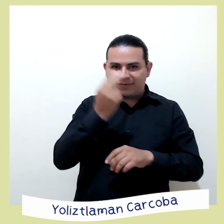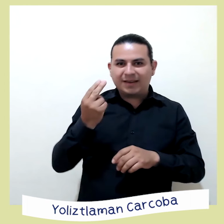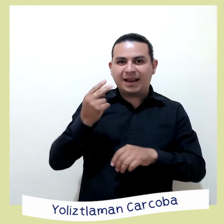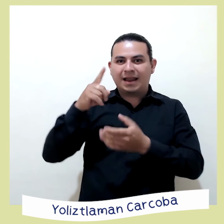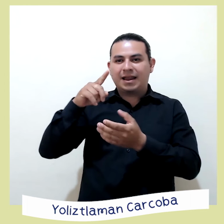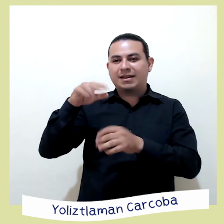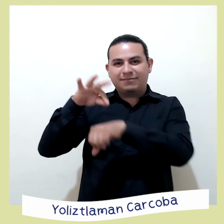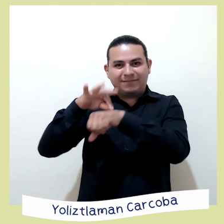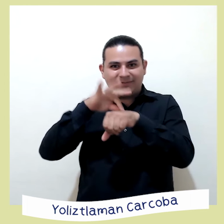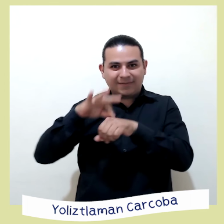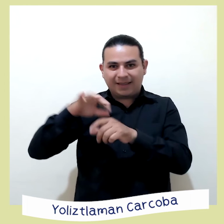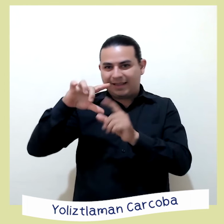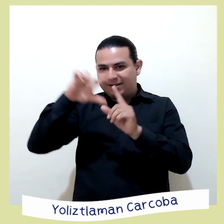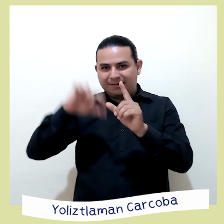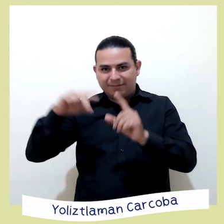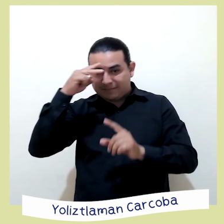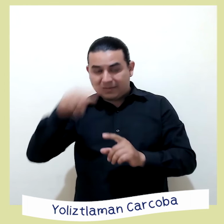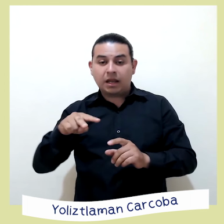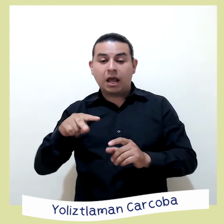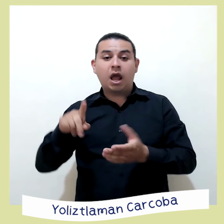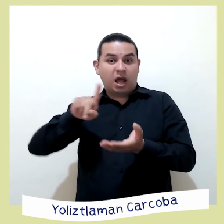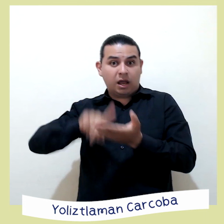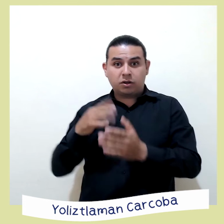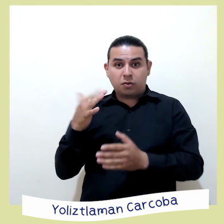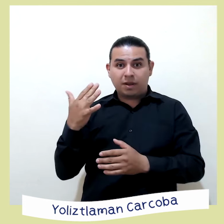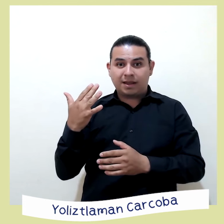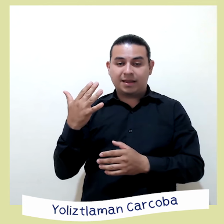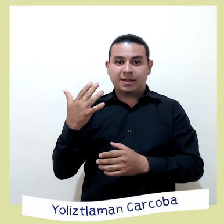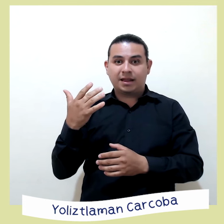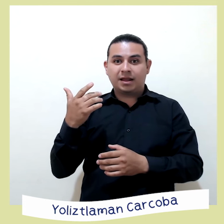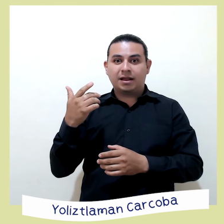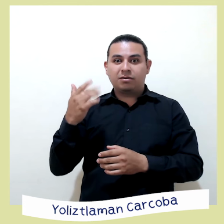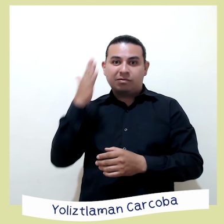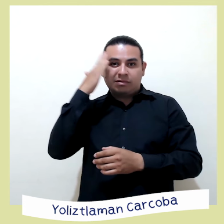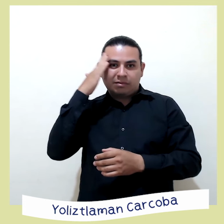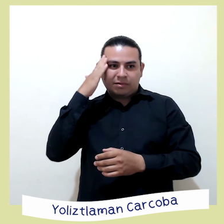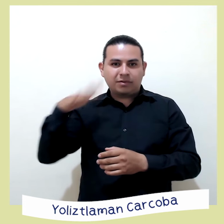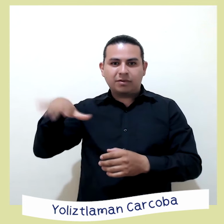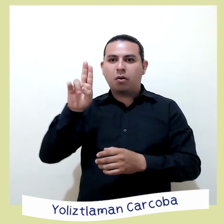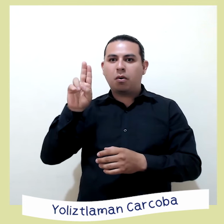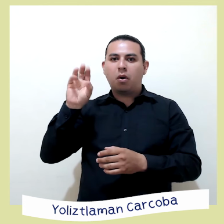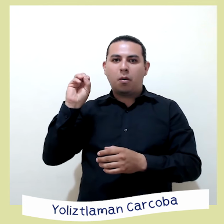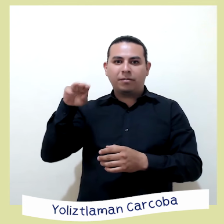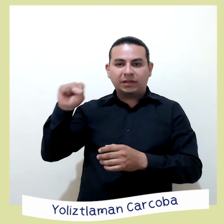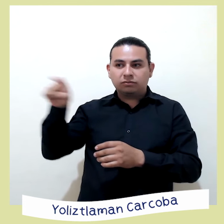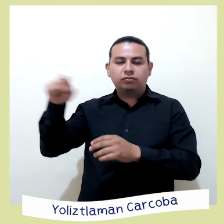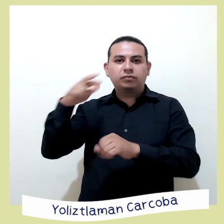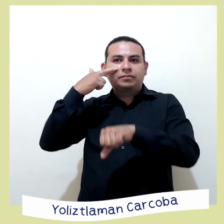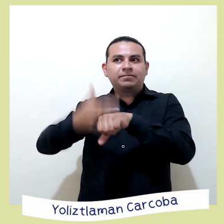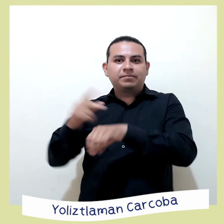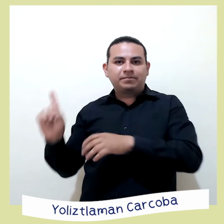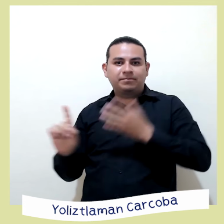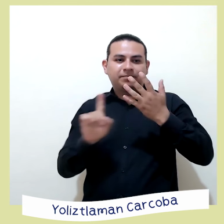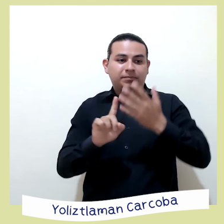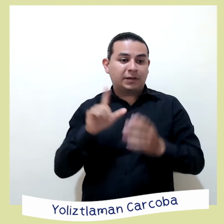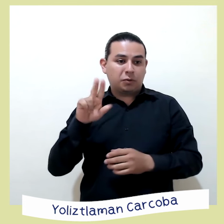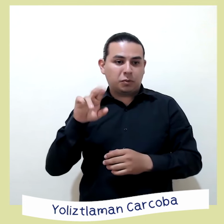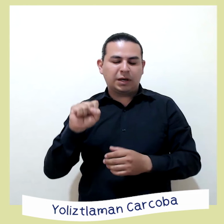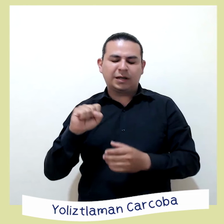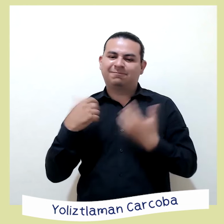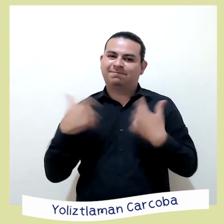International Association of Geriatrics and Gerontology, miembro de las Academias Nacionales de Medicina de México y